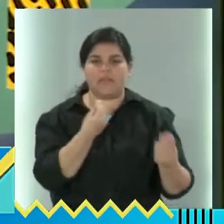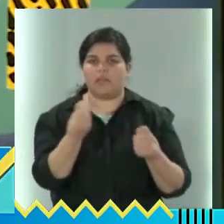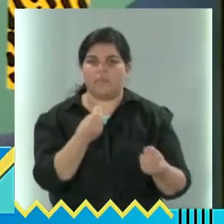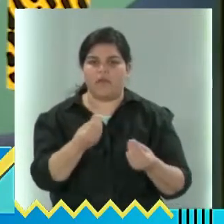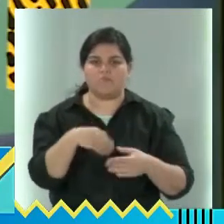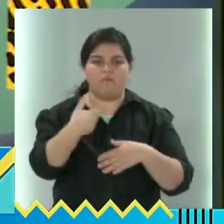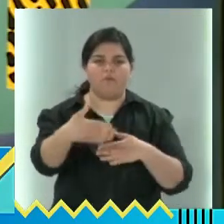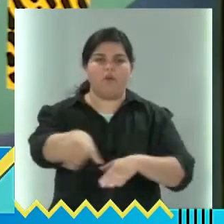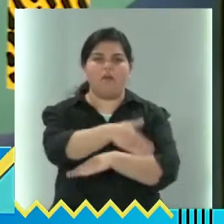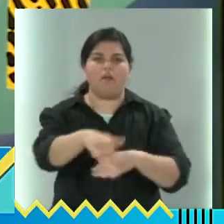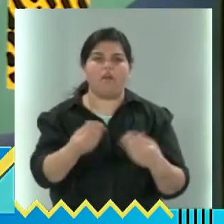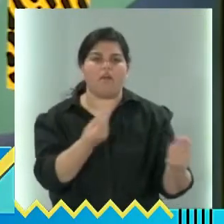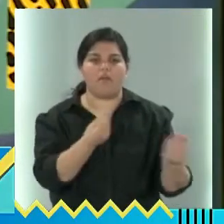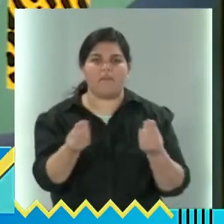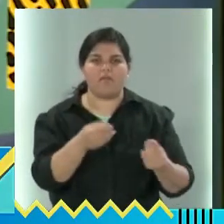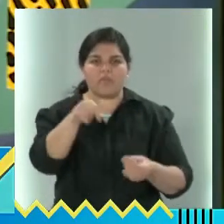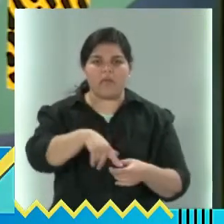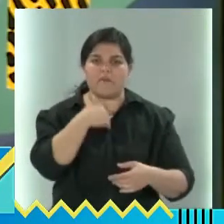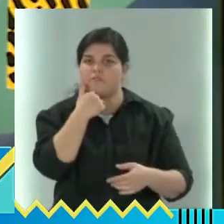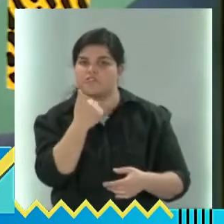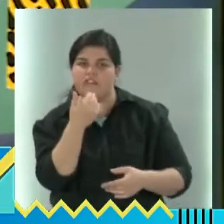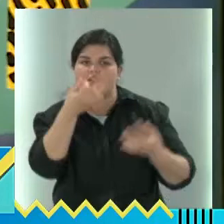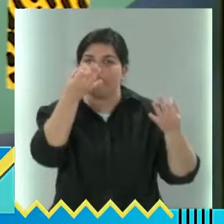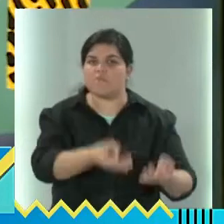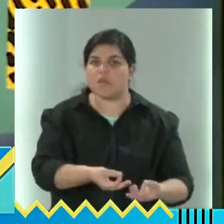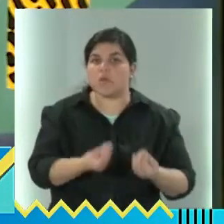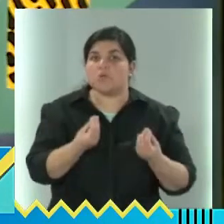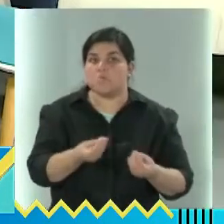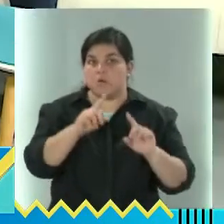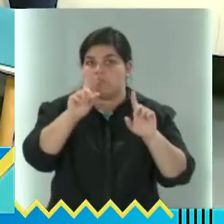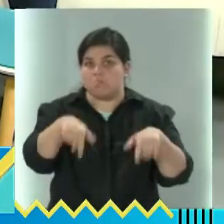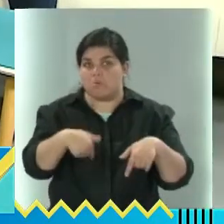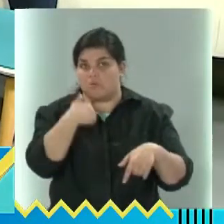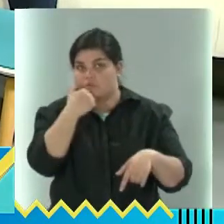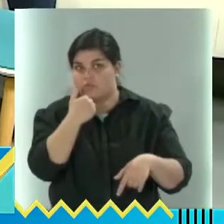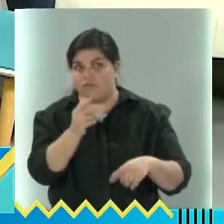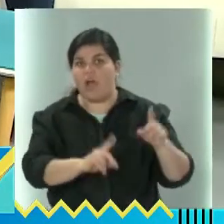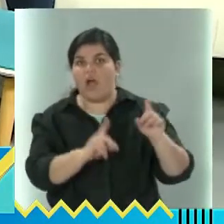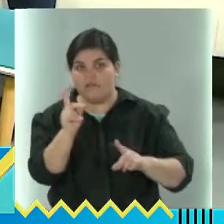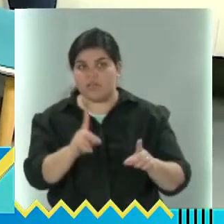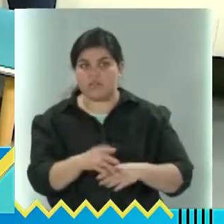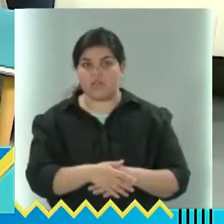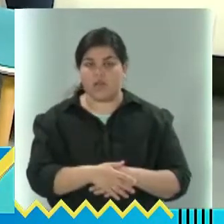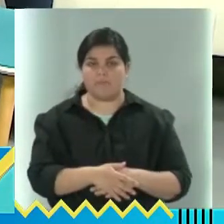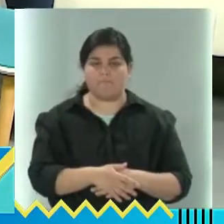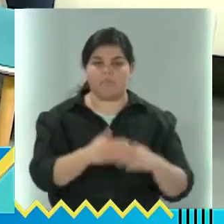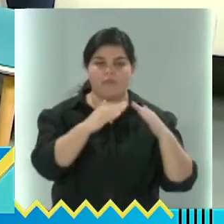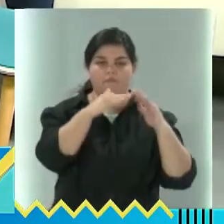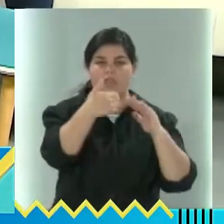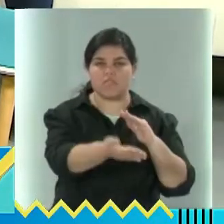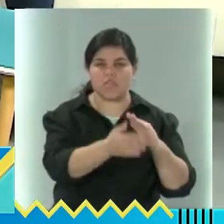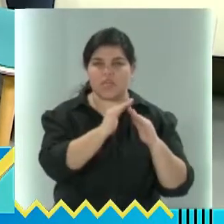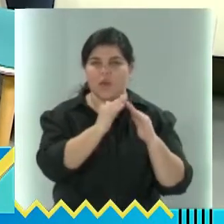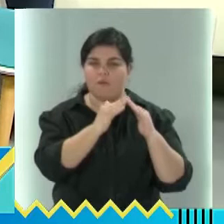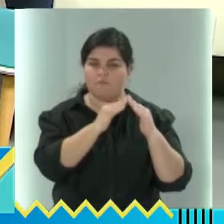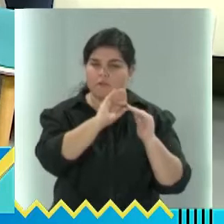lo gris y lo que no va a poder ser definido, porque como bien dice Adrián, en algunos casos van a ser situaciones entre vecinos, obviamente, pero en otros